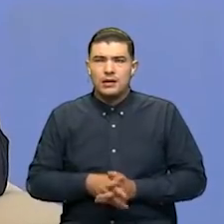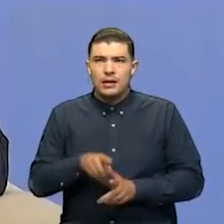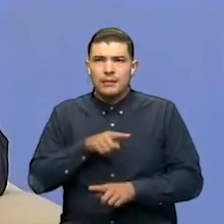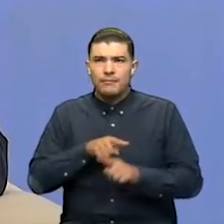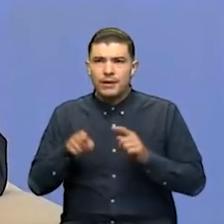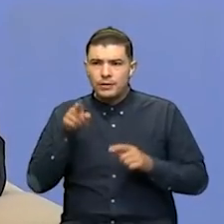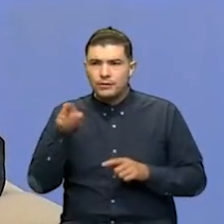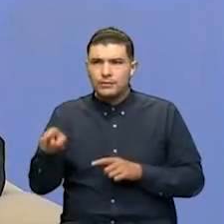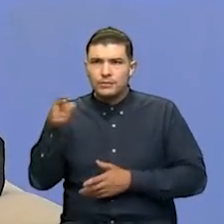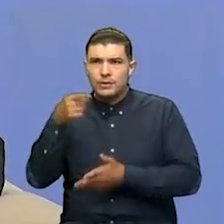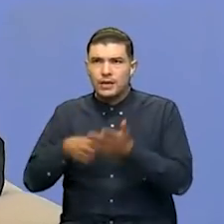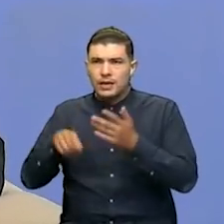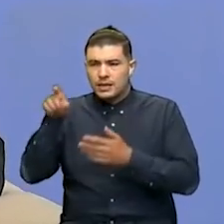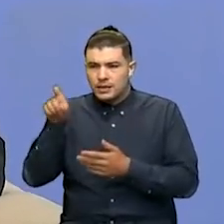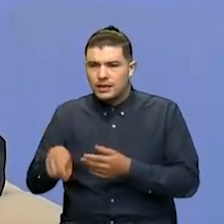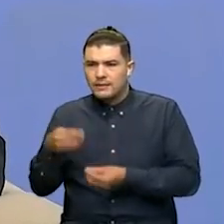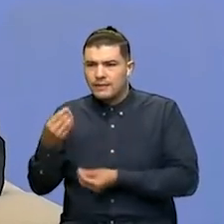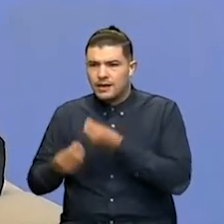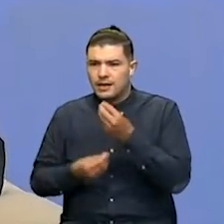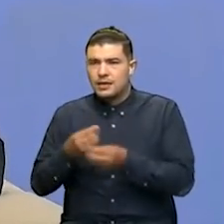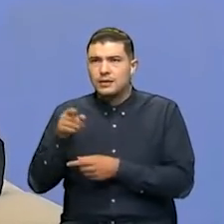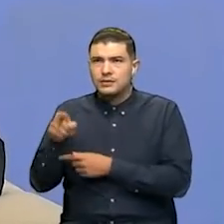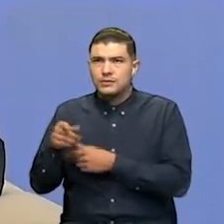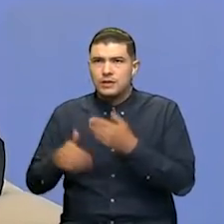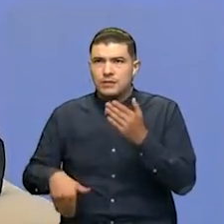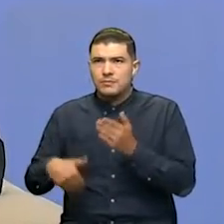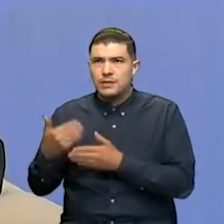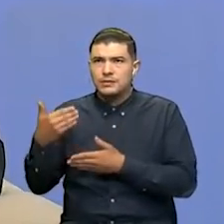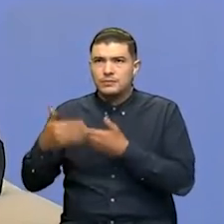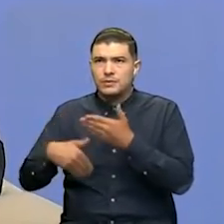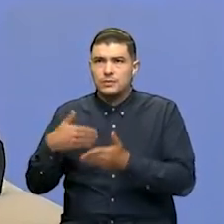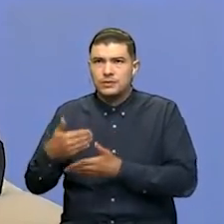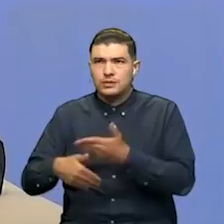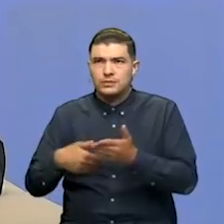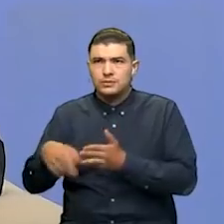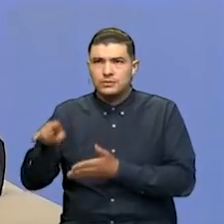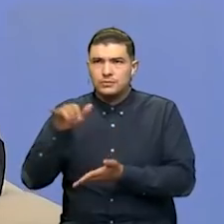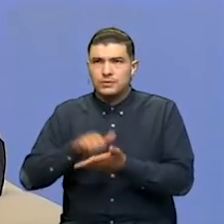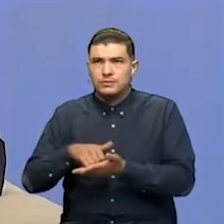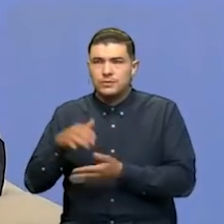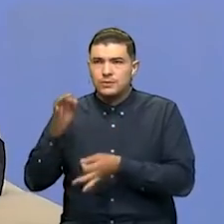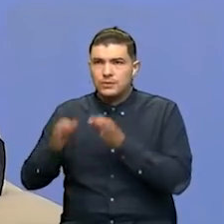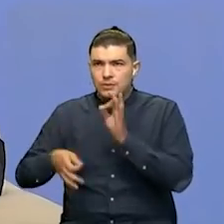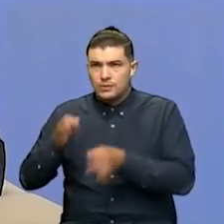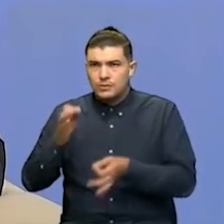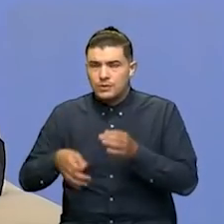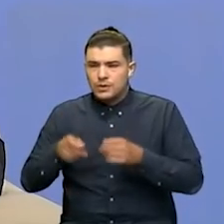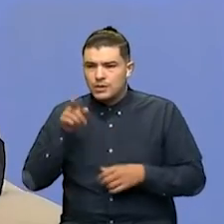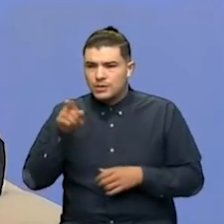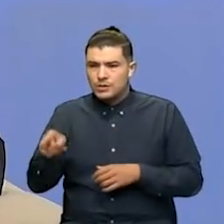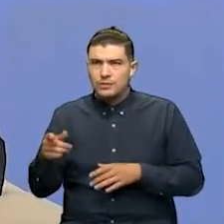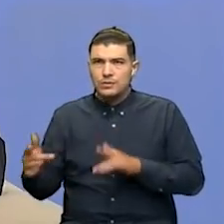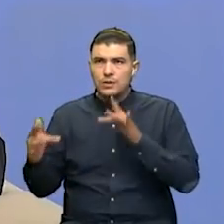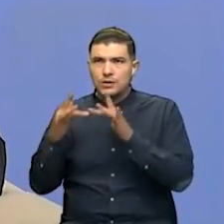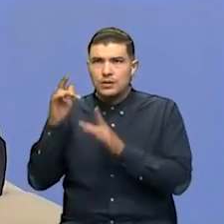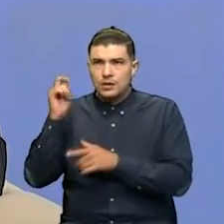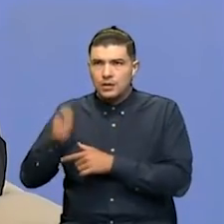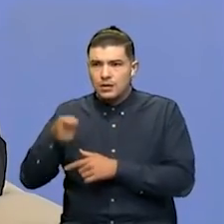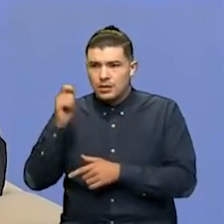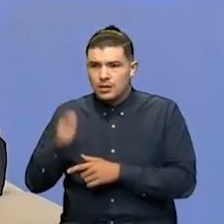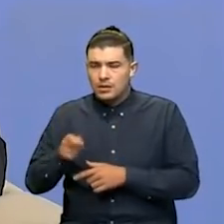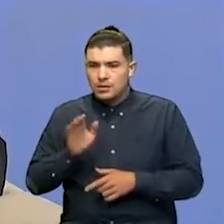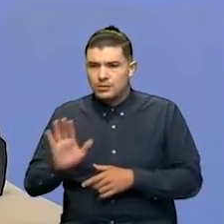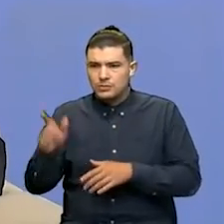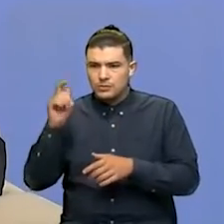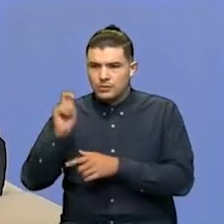ahí? Pues le recomiendo a la televidente, inicie un proceso de sucesión por medio de un juez, se contacta usted con su abogado, el abogado sí Inicia